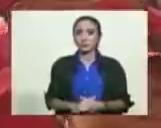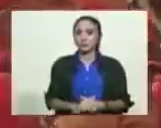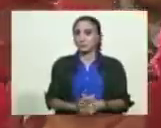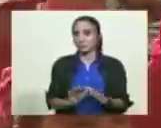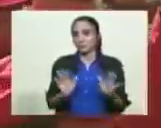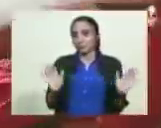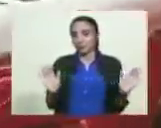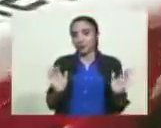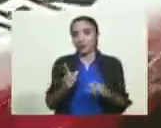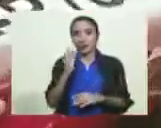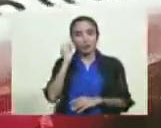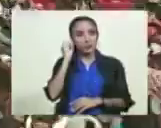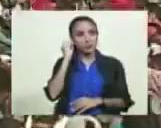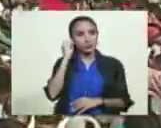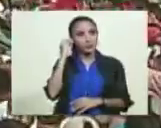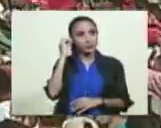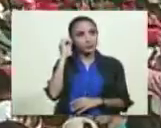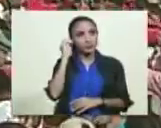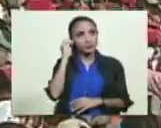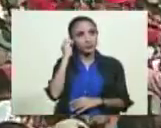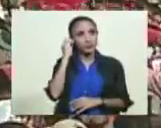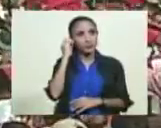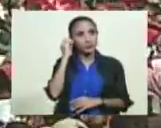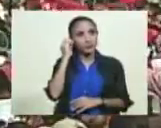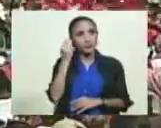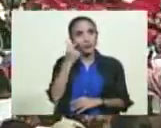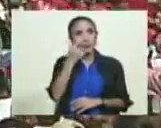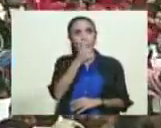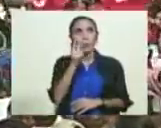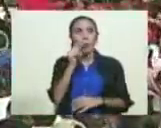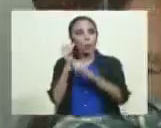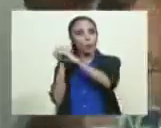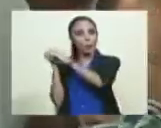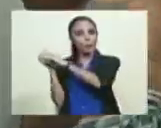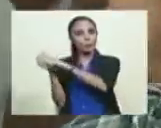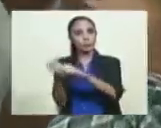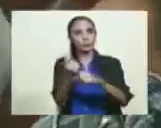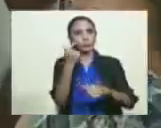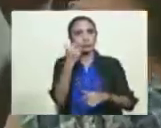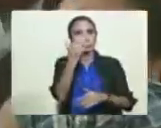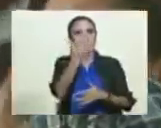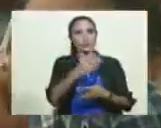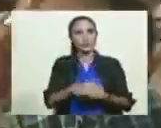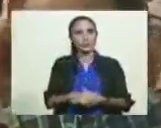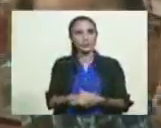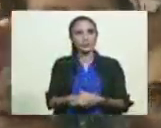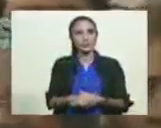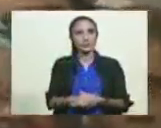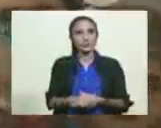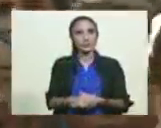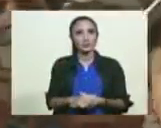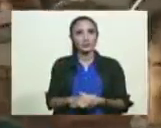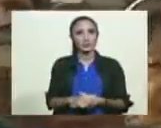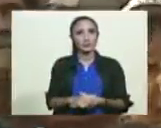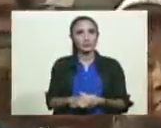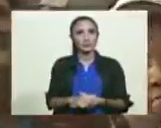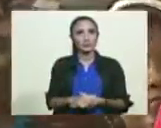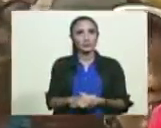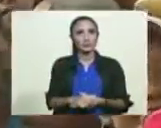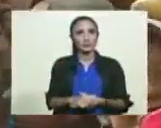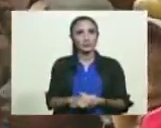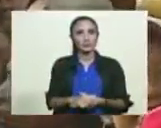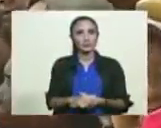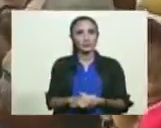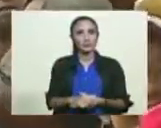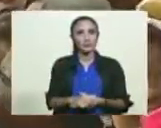Pedro Escobar, cuarto bate de la Selección Nacional de Béisbol en el año 80. Aquí está Pedrito Escobar,